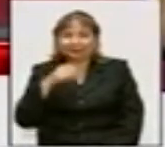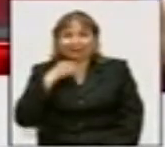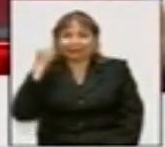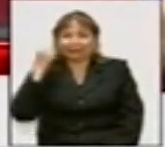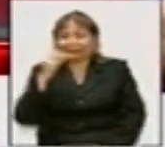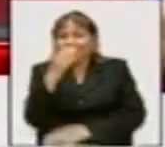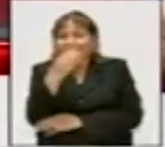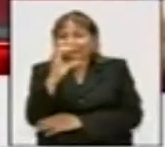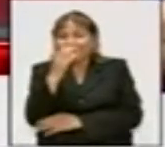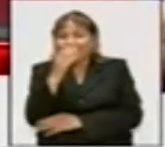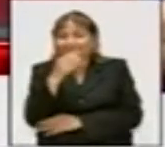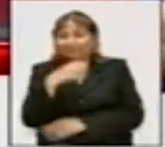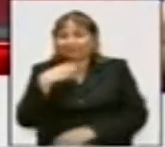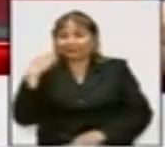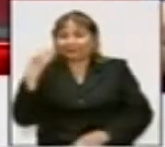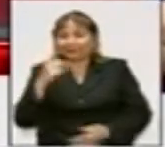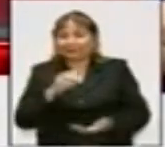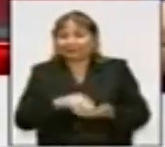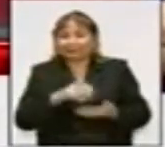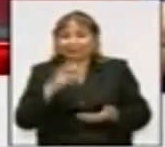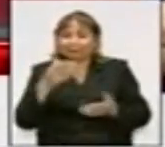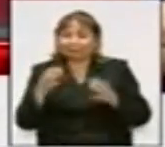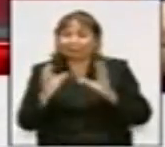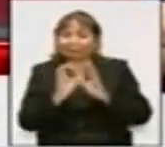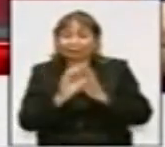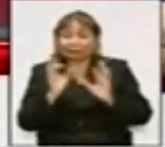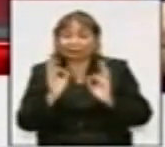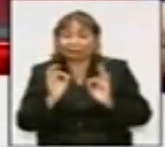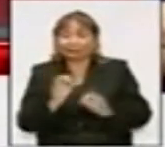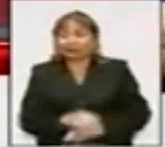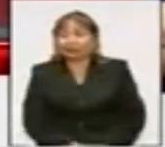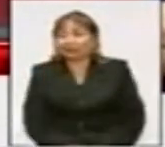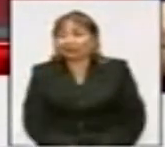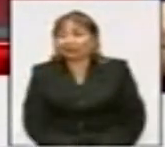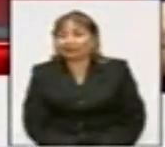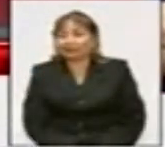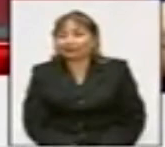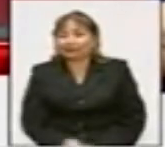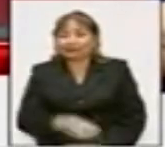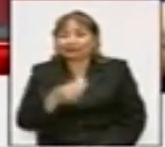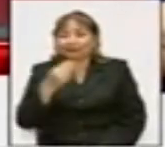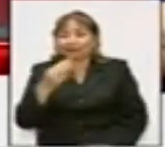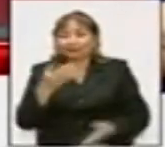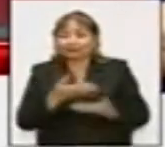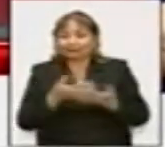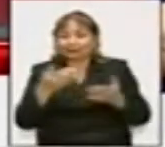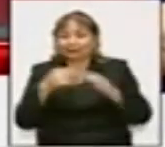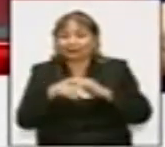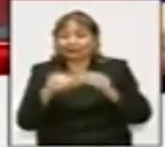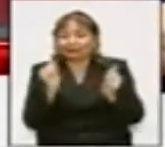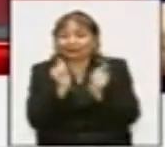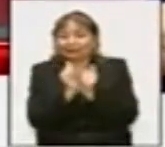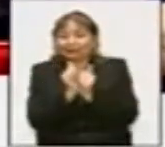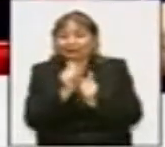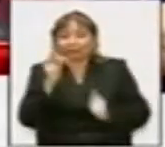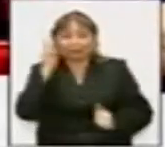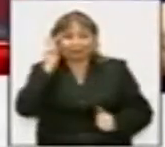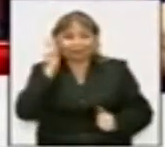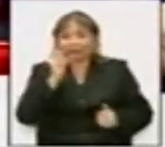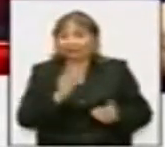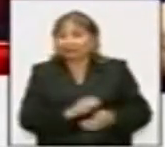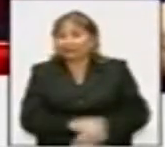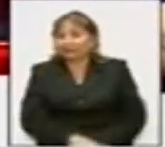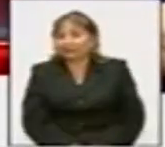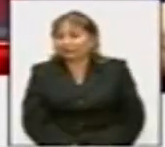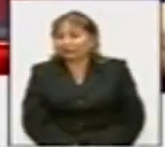colombia ser criticado también es un colaborador eficaz que está preso a la señora cristina de esta competición pero con revisión